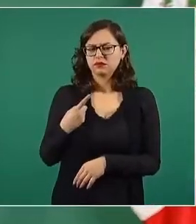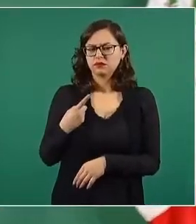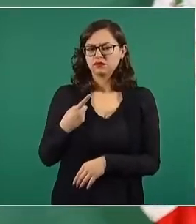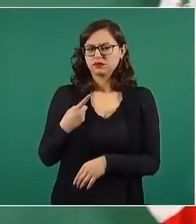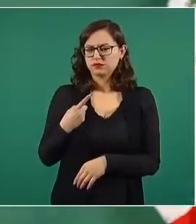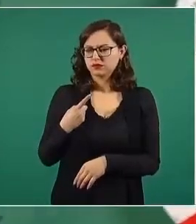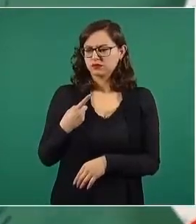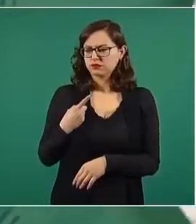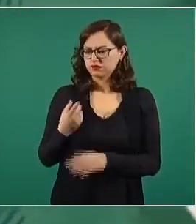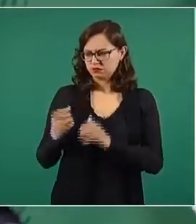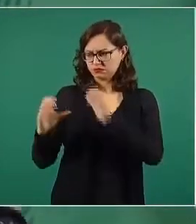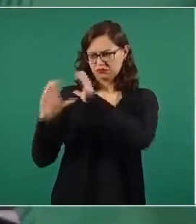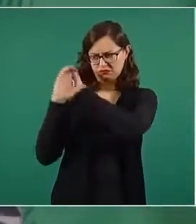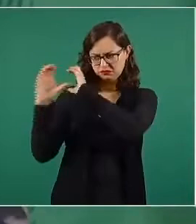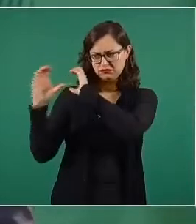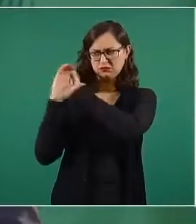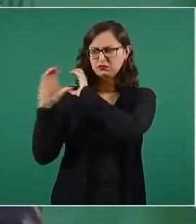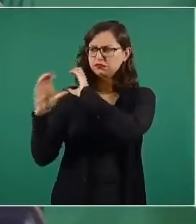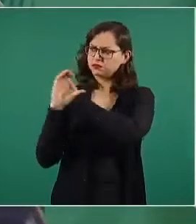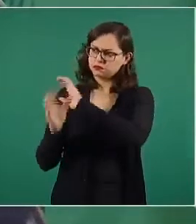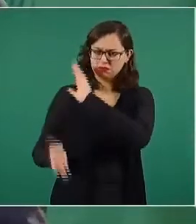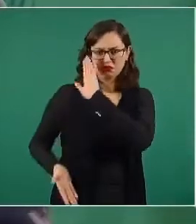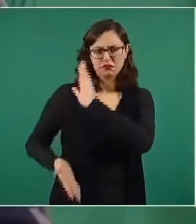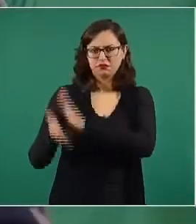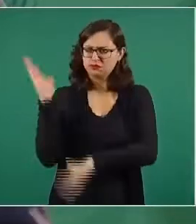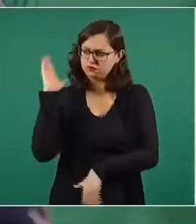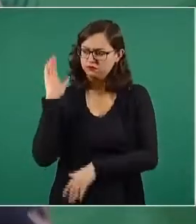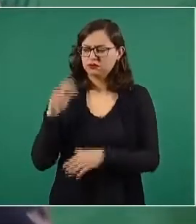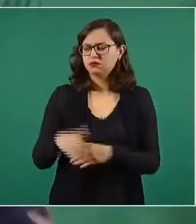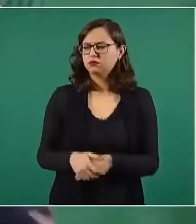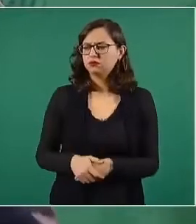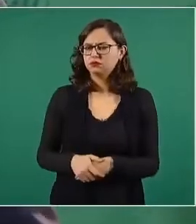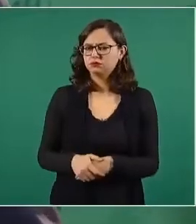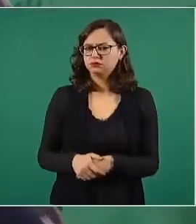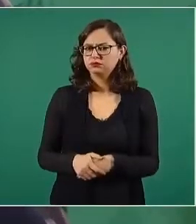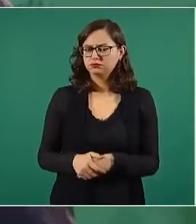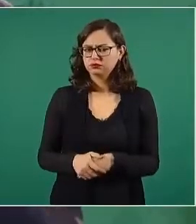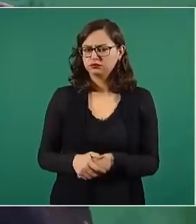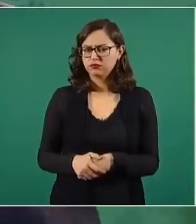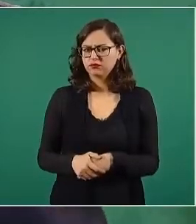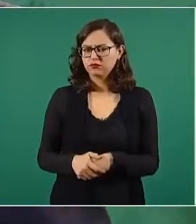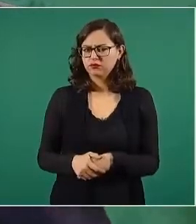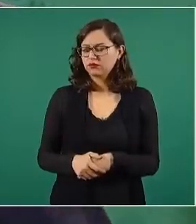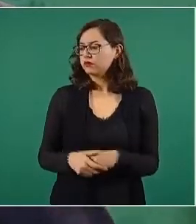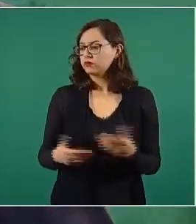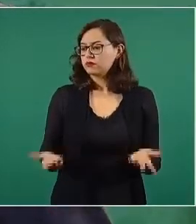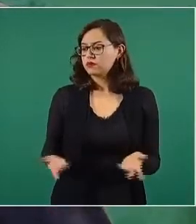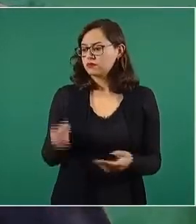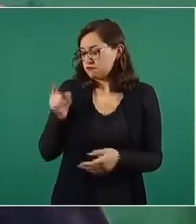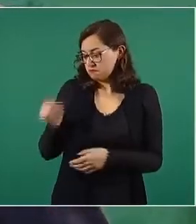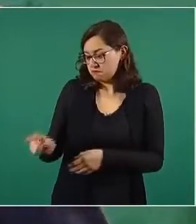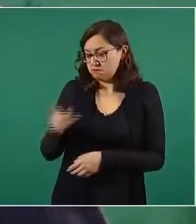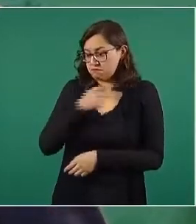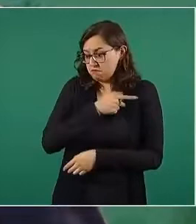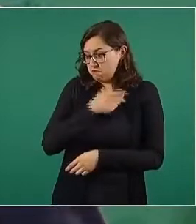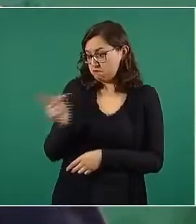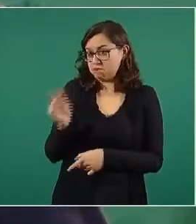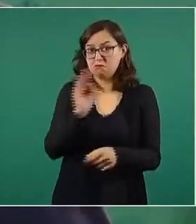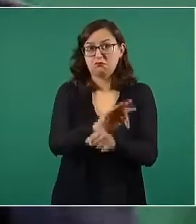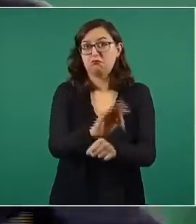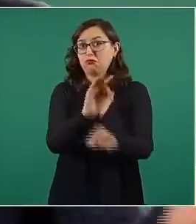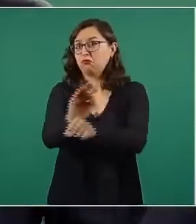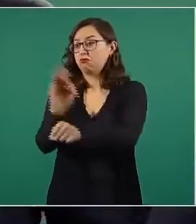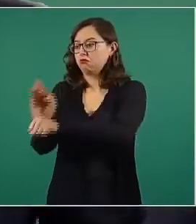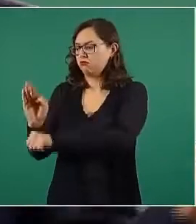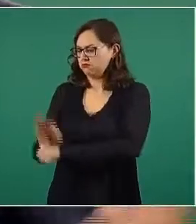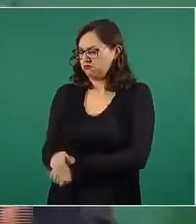se vino en autobús? Si usted es defensor de los pobres,